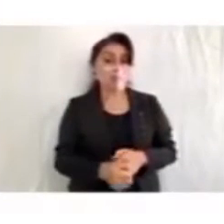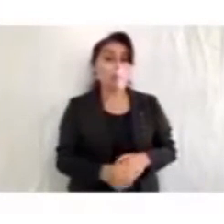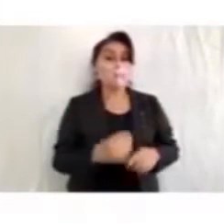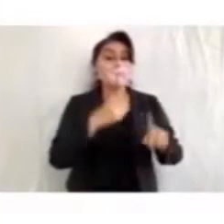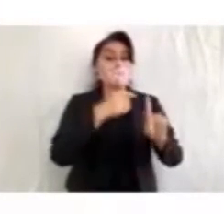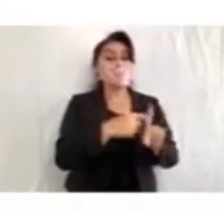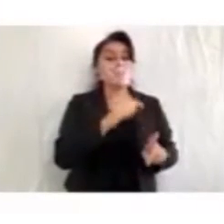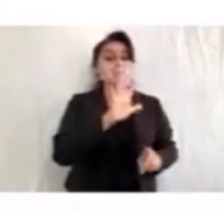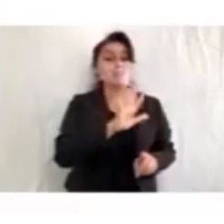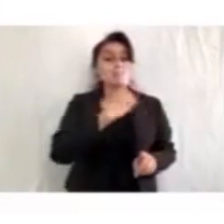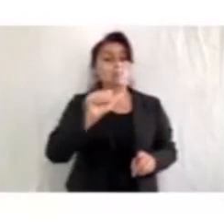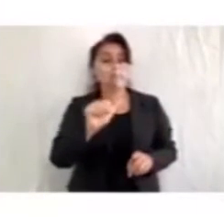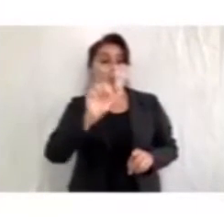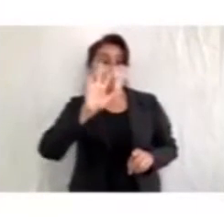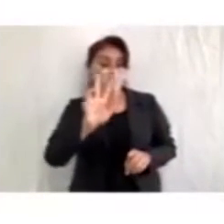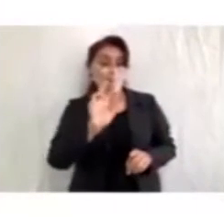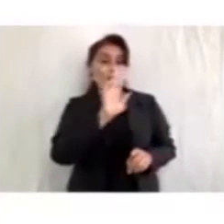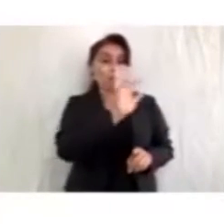más